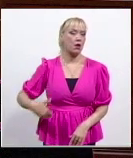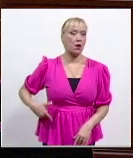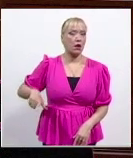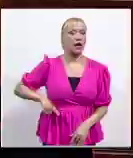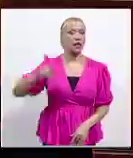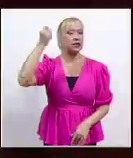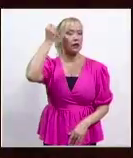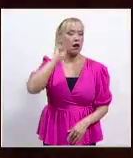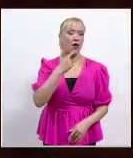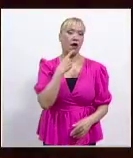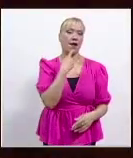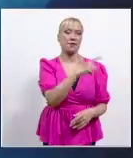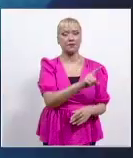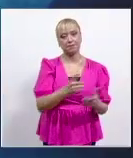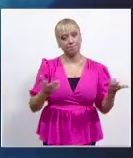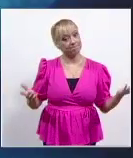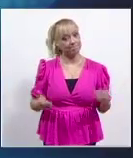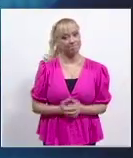Sinaloa.